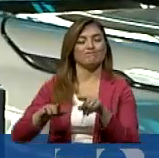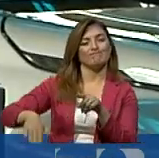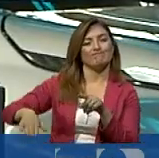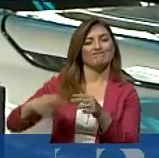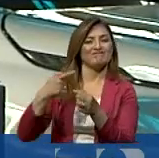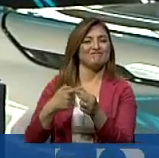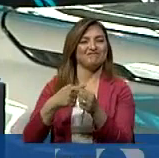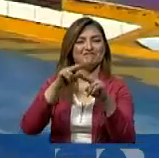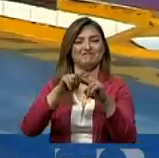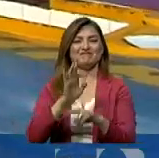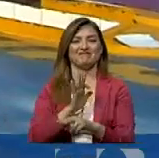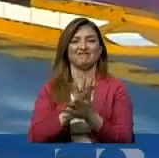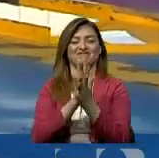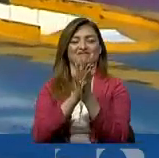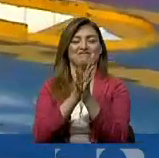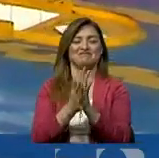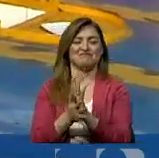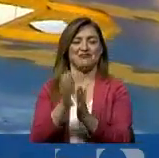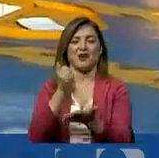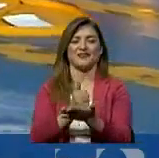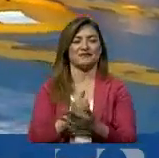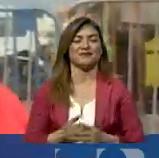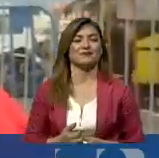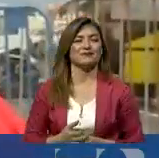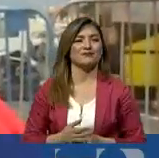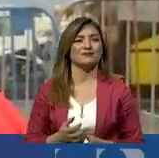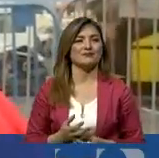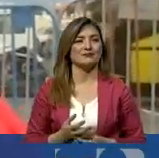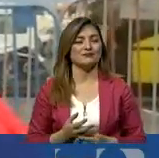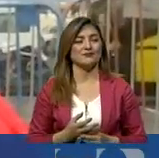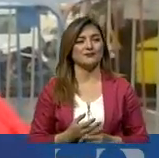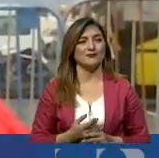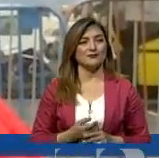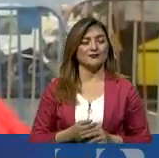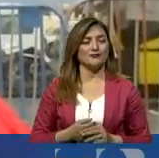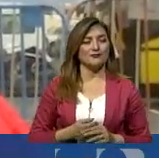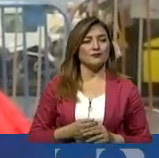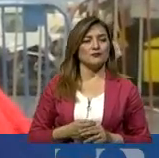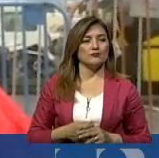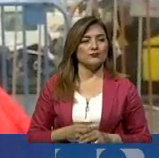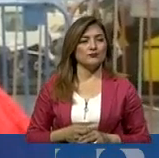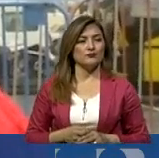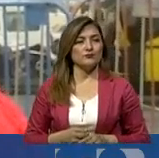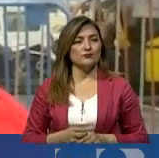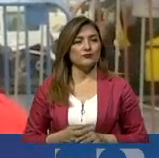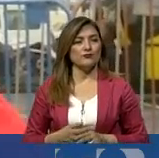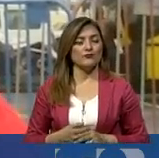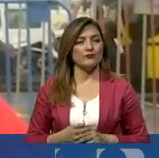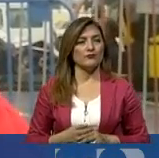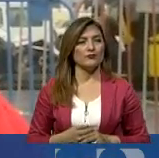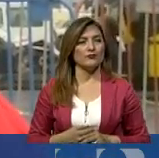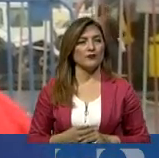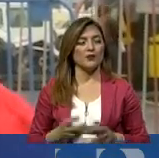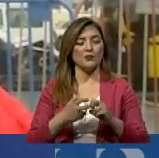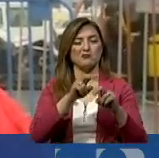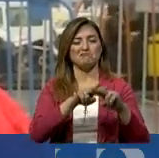en Quito no hay revisión técnica vehicular ni matriculación. El problema que radicó acá es el asunto de la